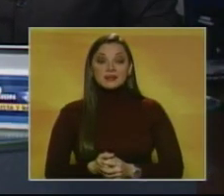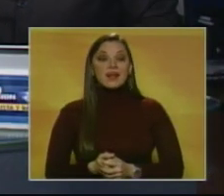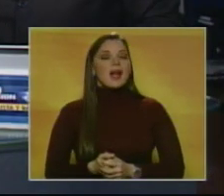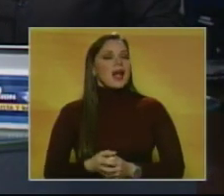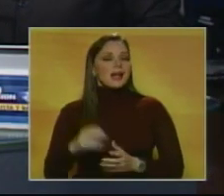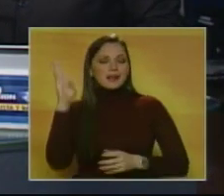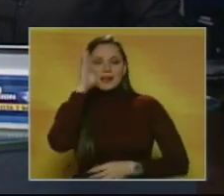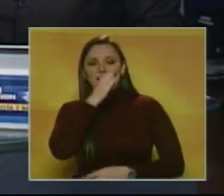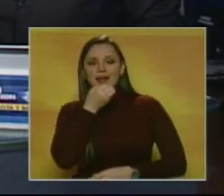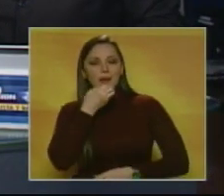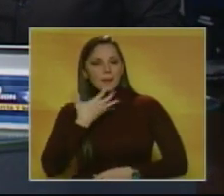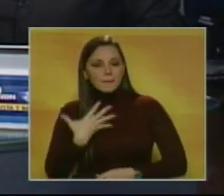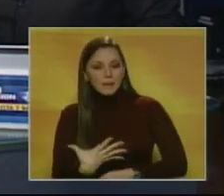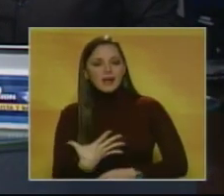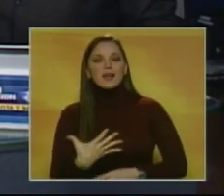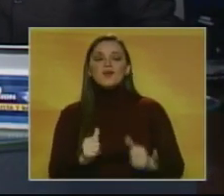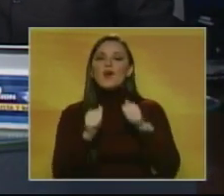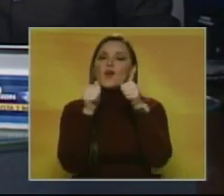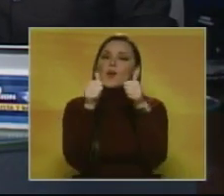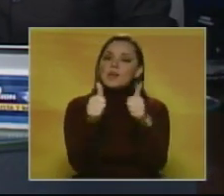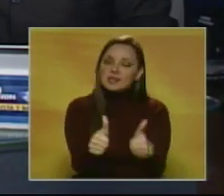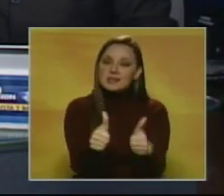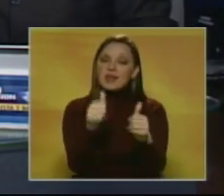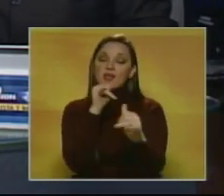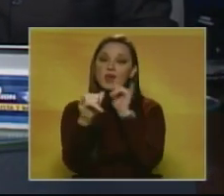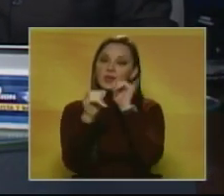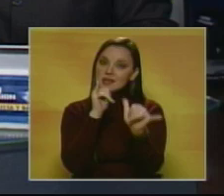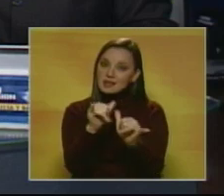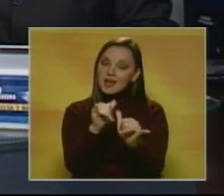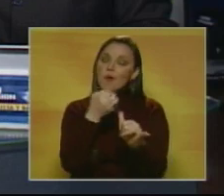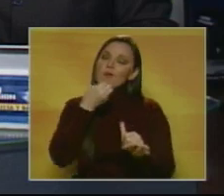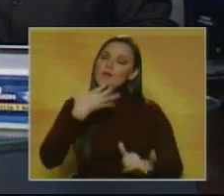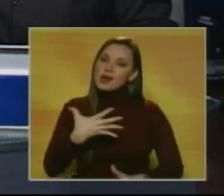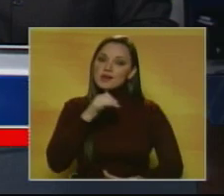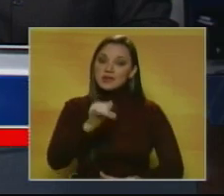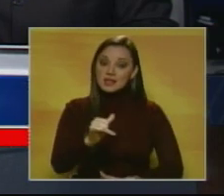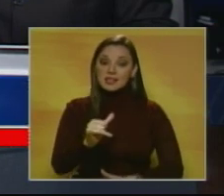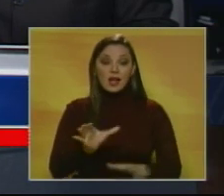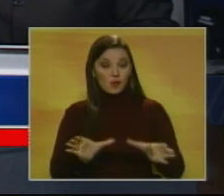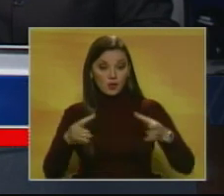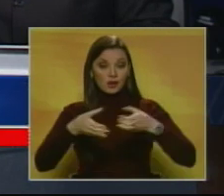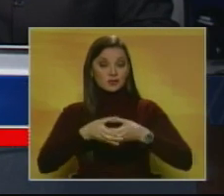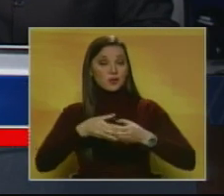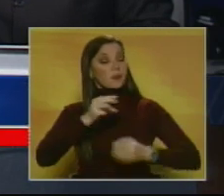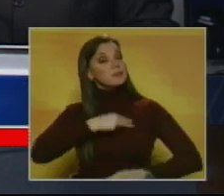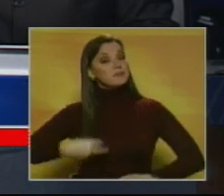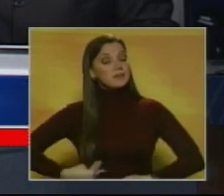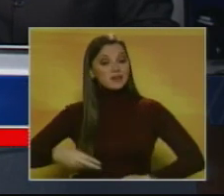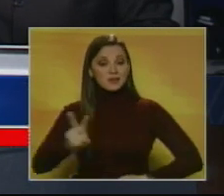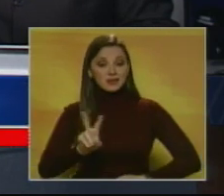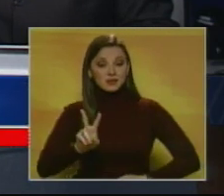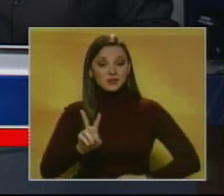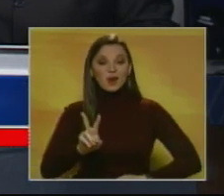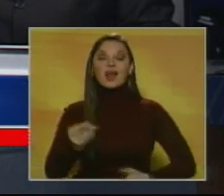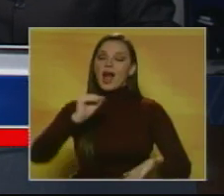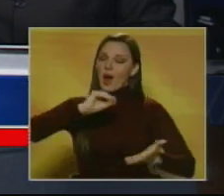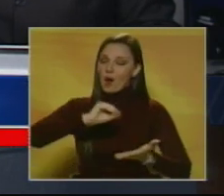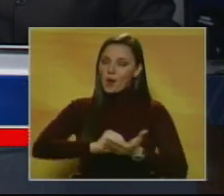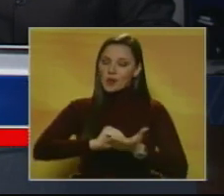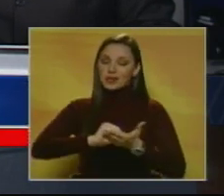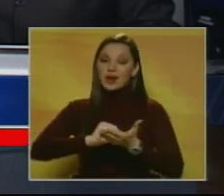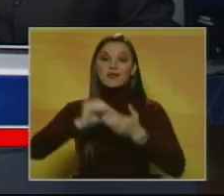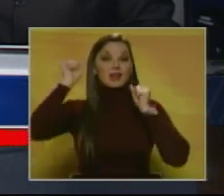Qué hermoso comenzar el noticiero con buenas noticias. Así la organización es. Miss Venezuela se llena de orgullo porque nuevamente el acierto en la selección de